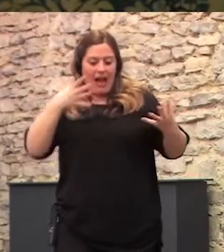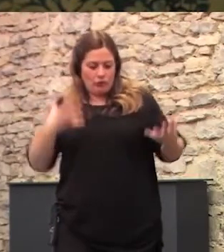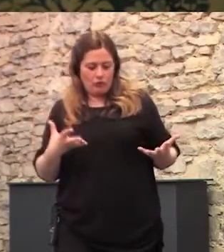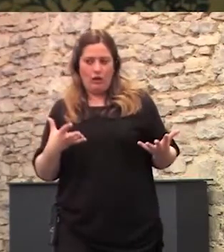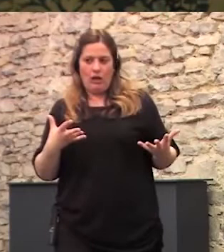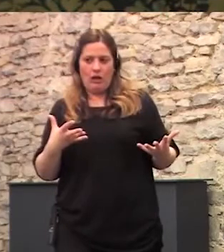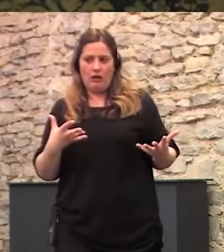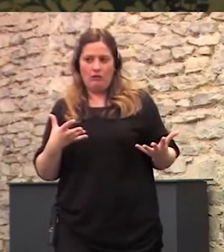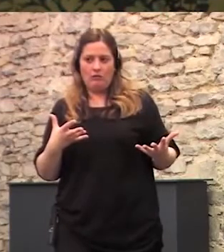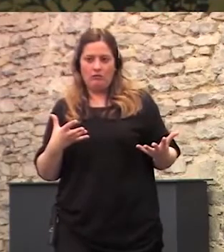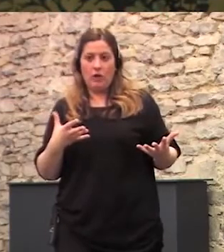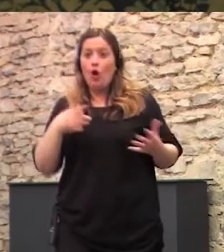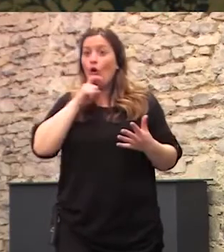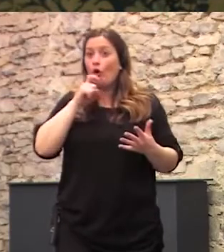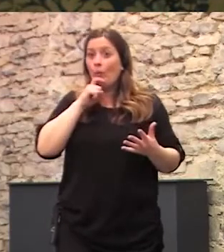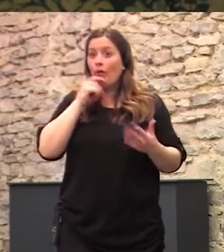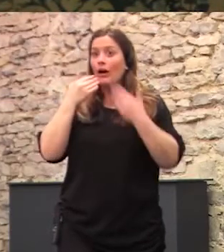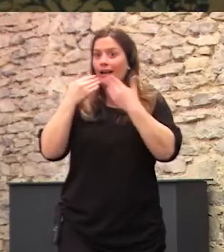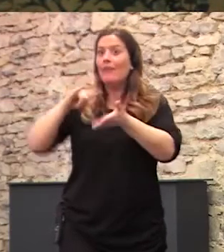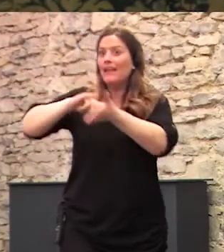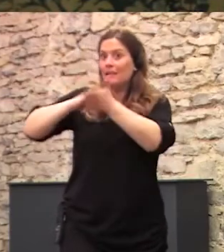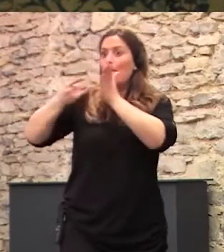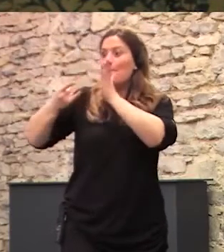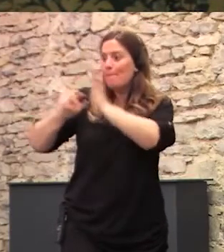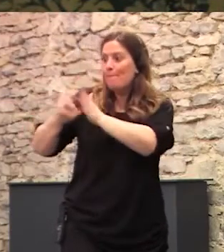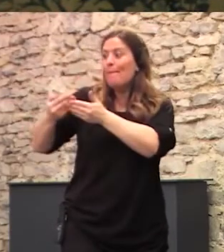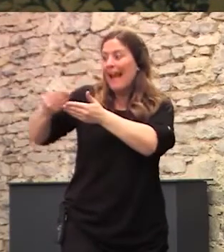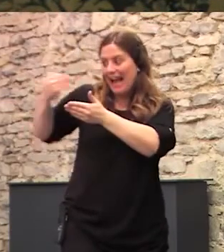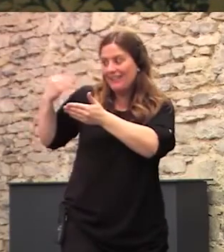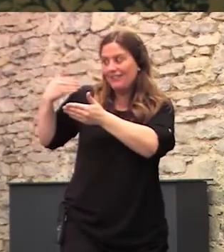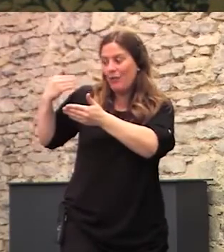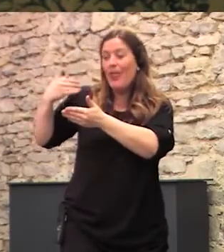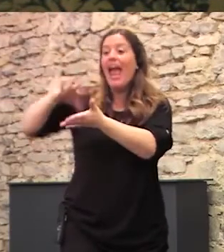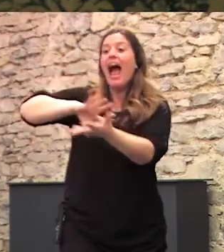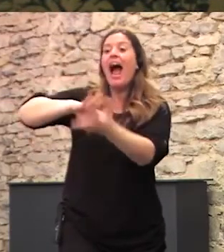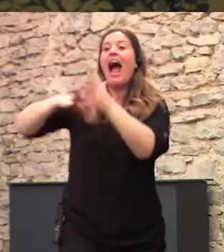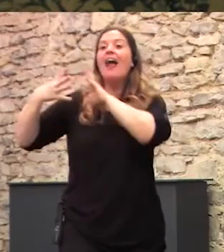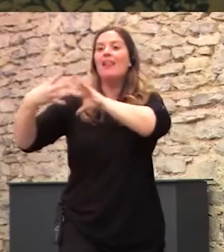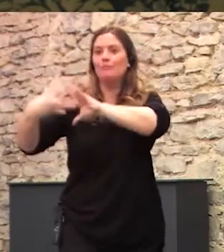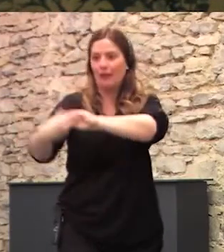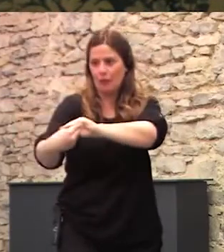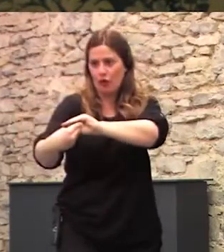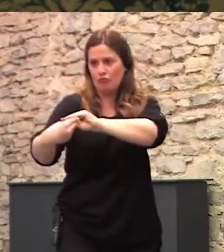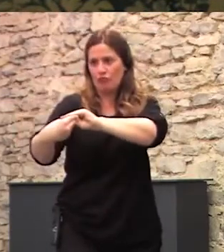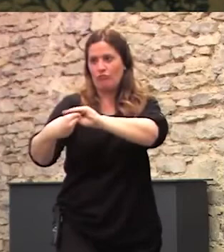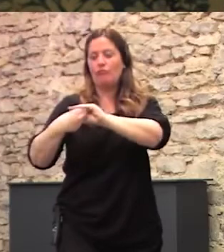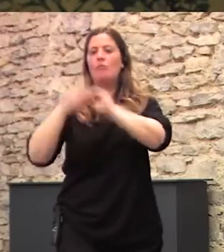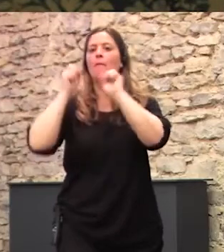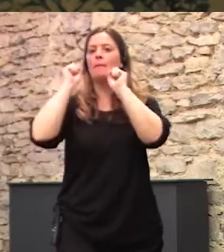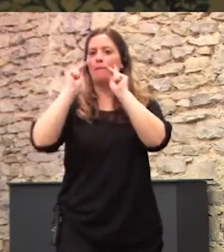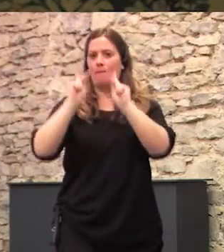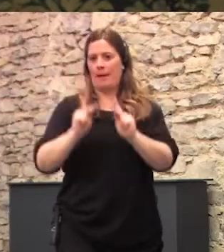basándonos en este mecanismo de adaptación, ¿vale? Bien.